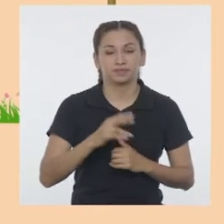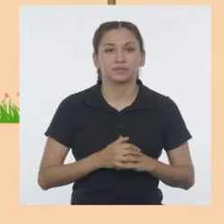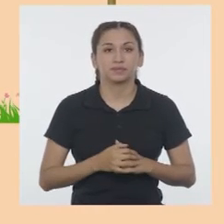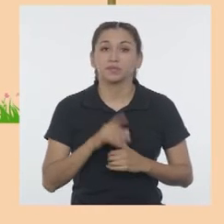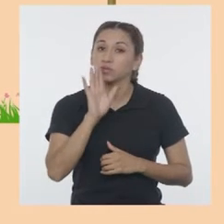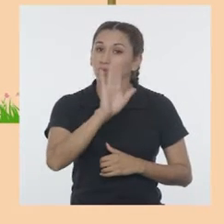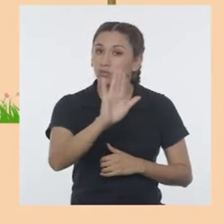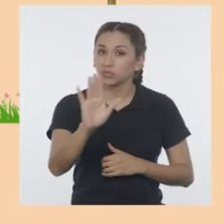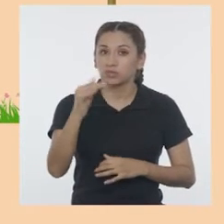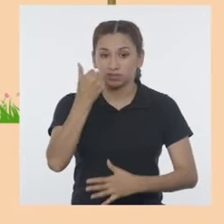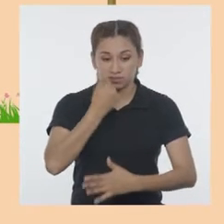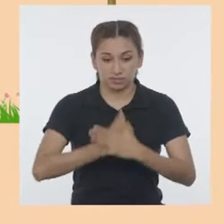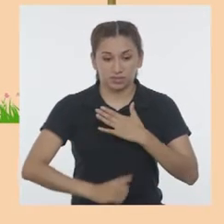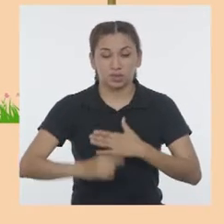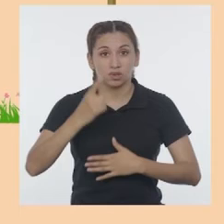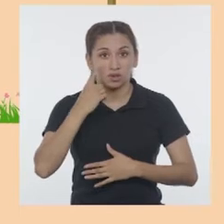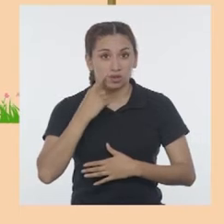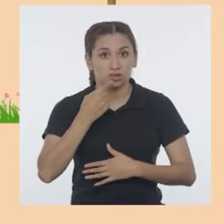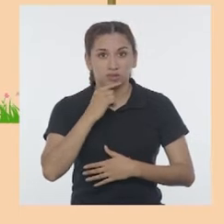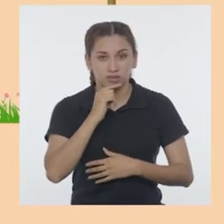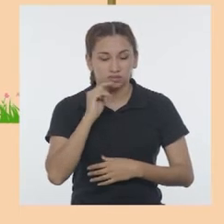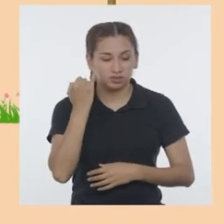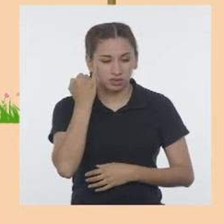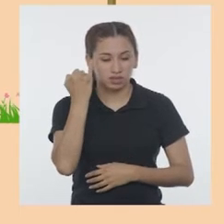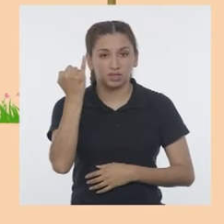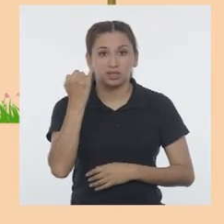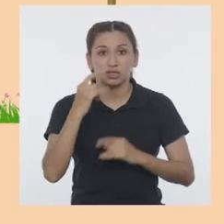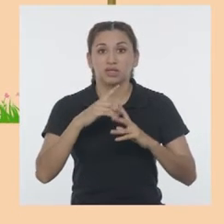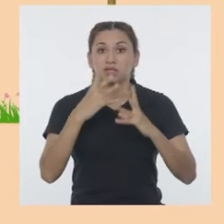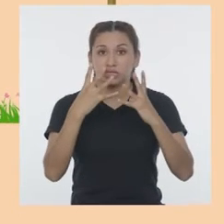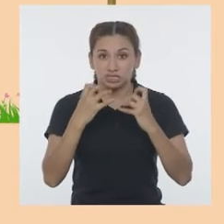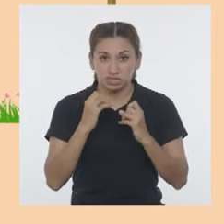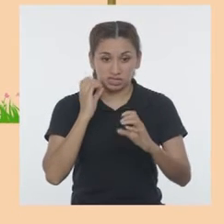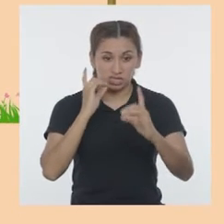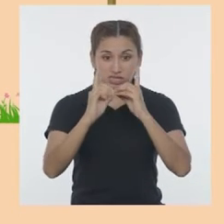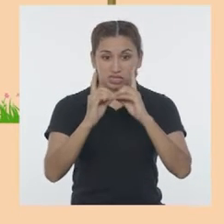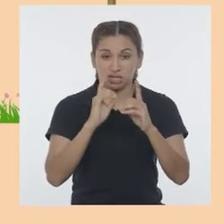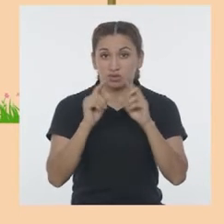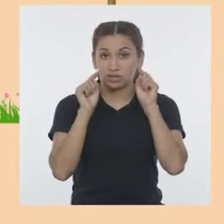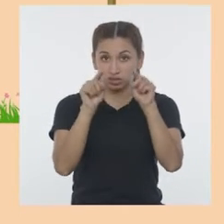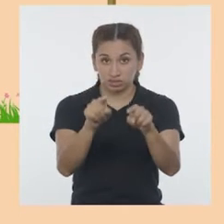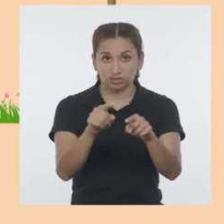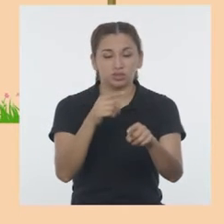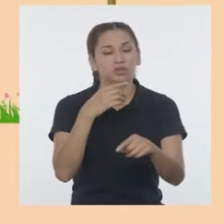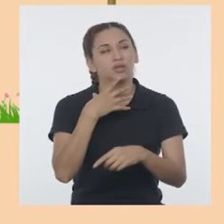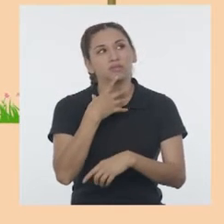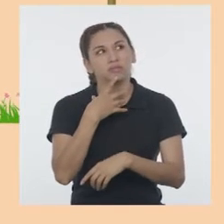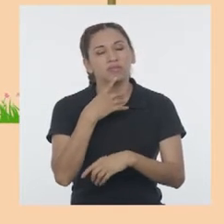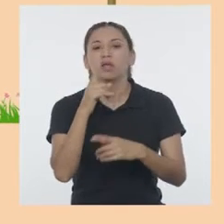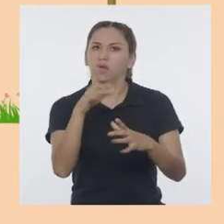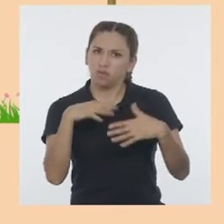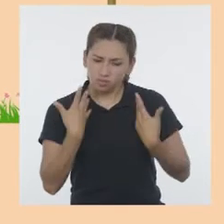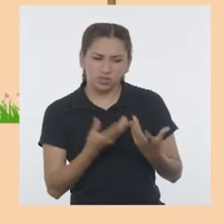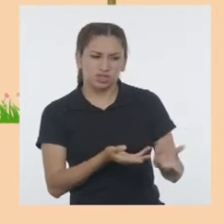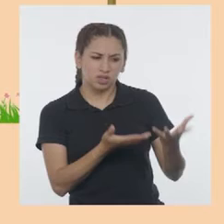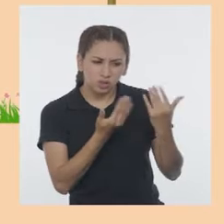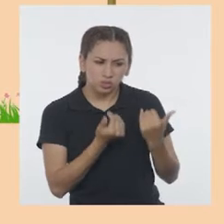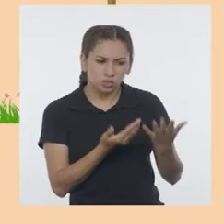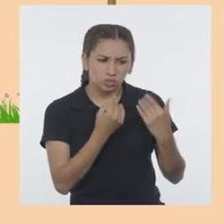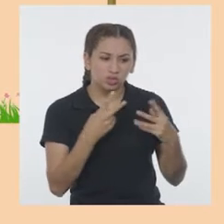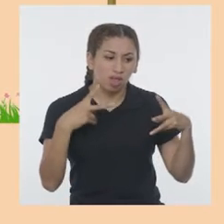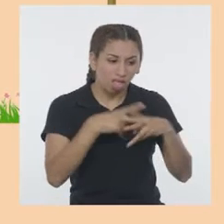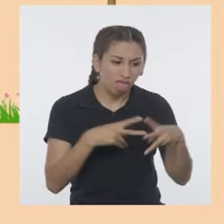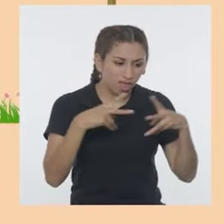3. Si tus hijas e hijos toman la iniciativa de dialogar contigo, escúchalos sin